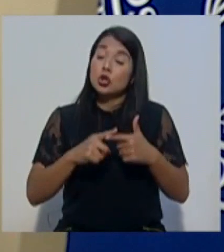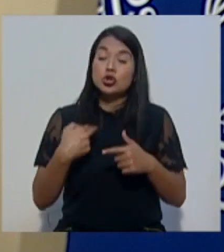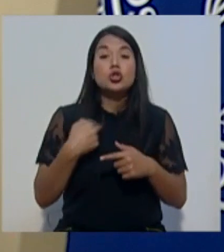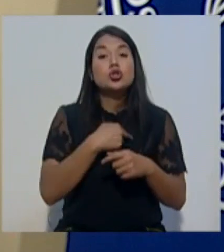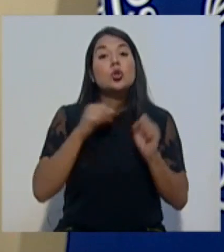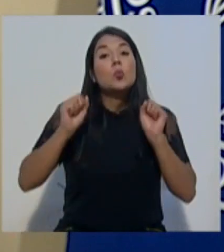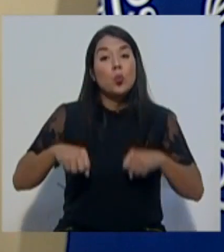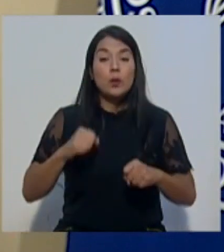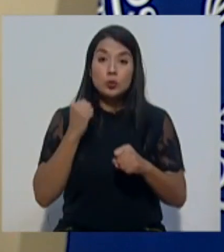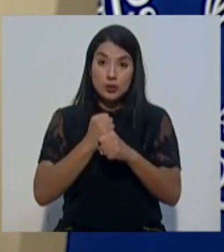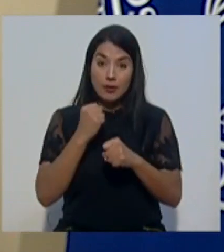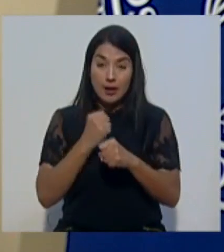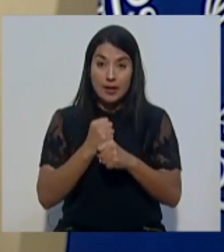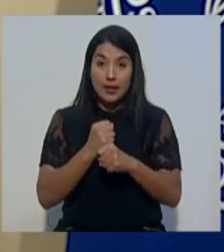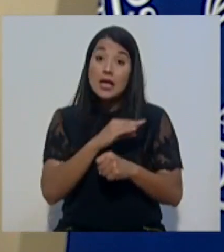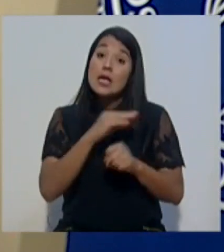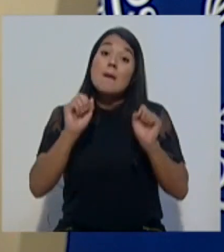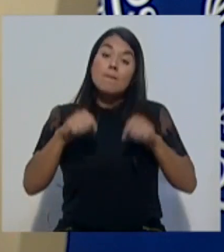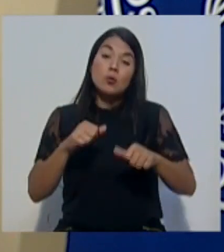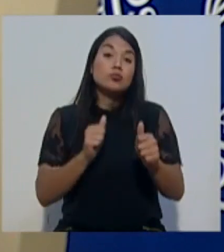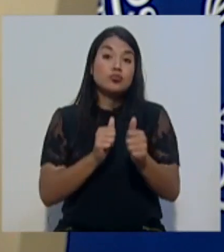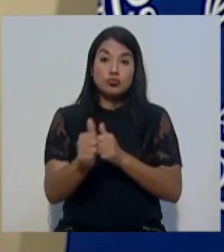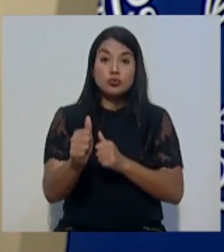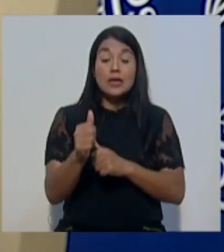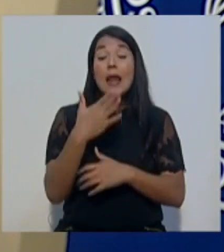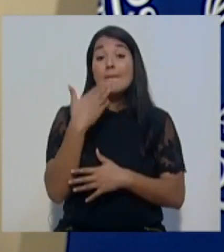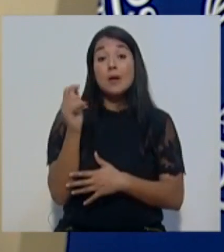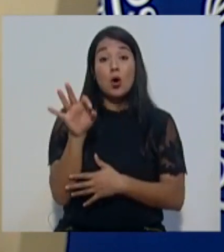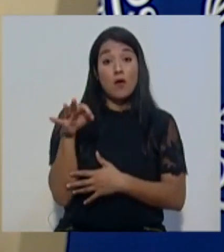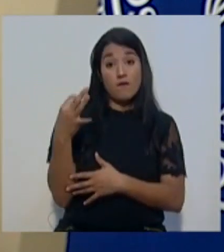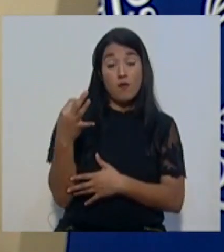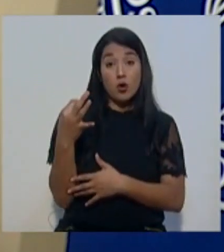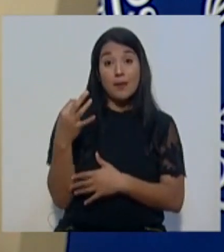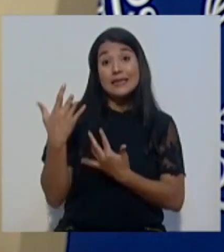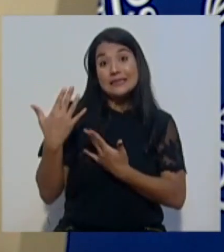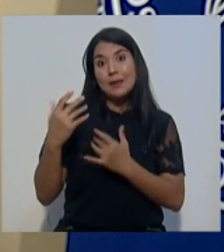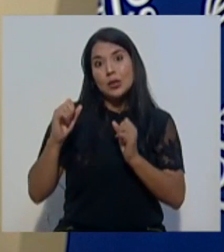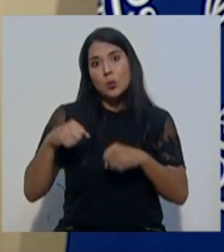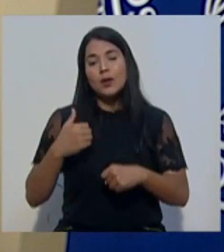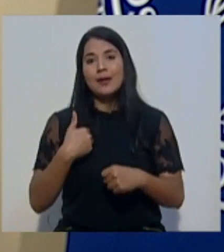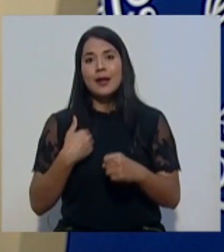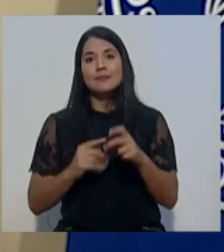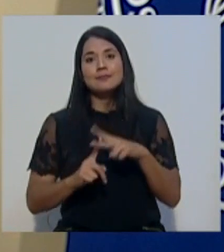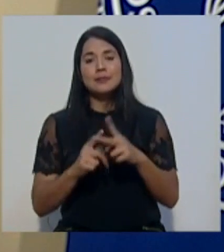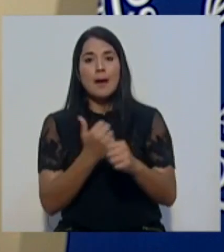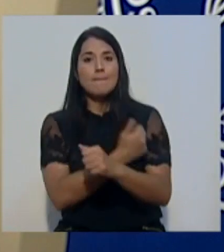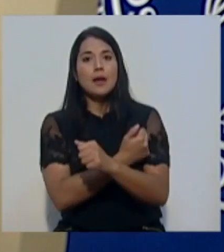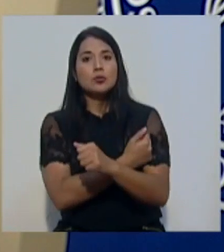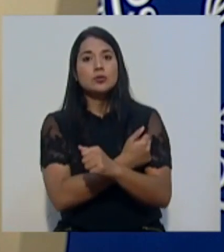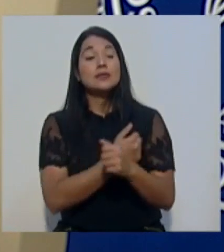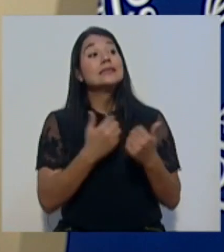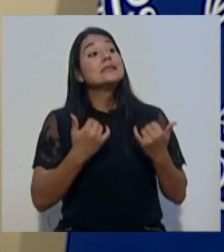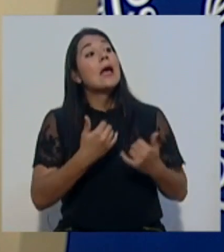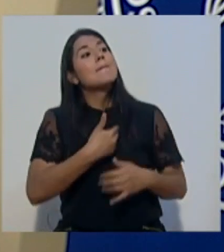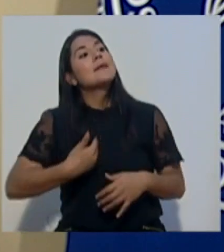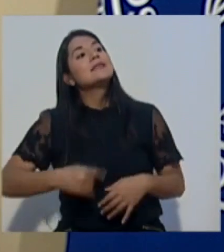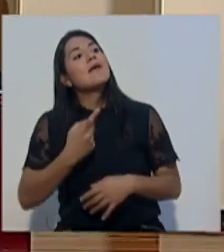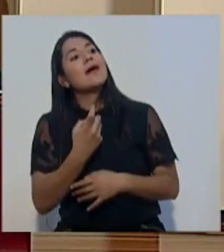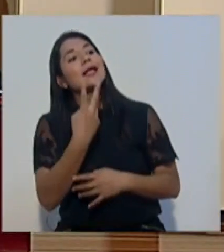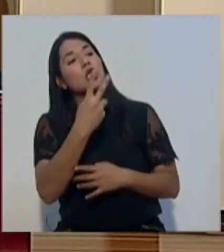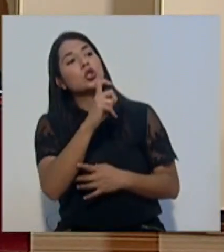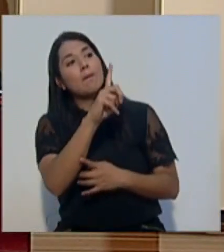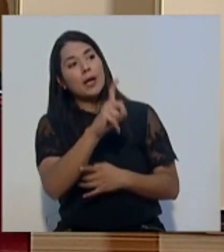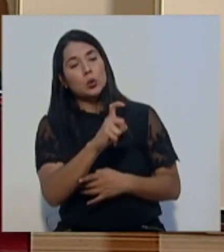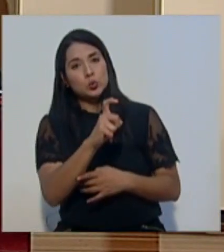poder trabajar y salir de esto de la mejor manera a la espera de tener la vacuna. Señor presidente, nos restan 2 consultas de